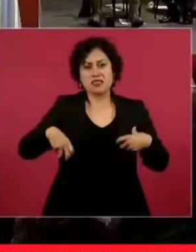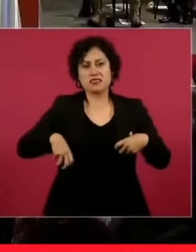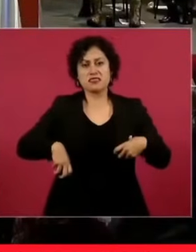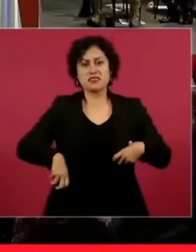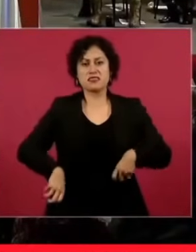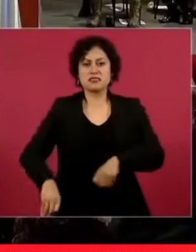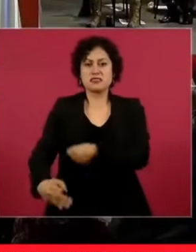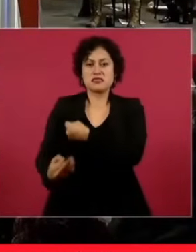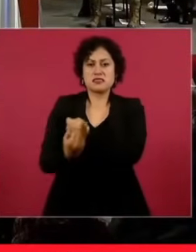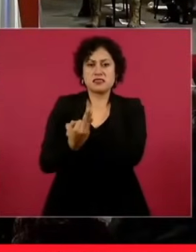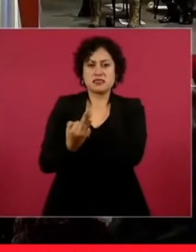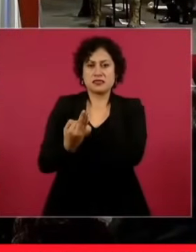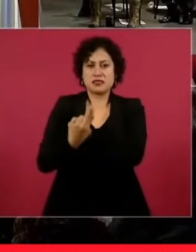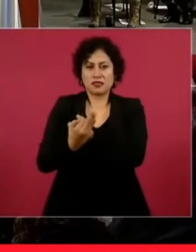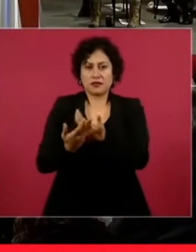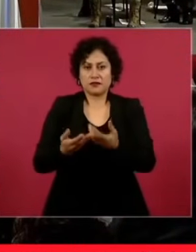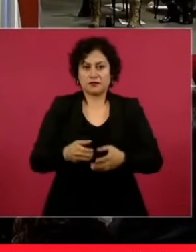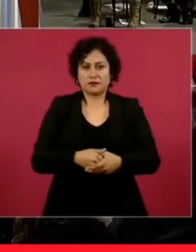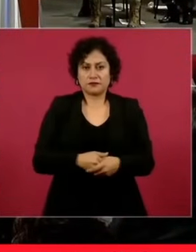Síguele.